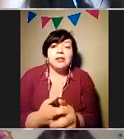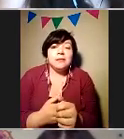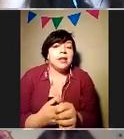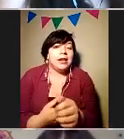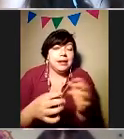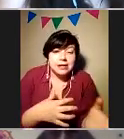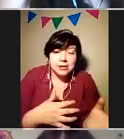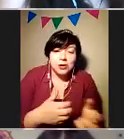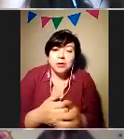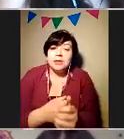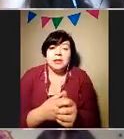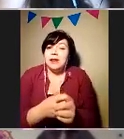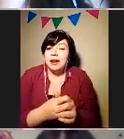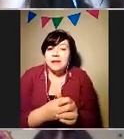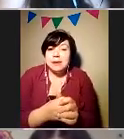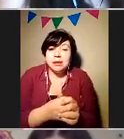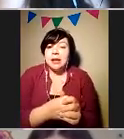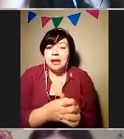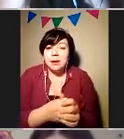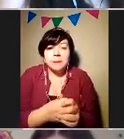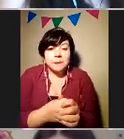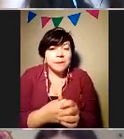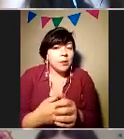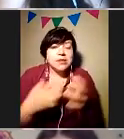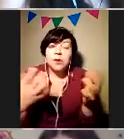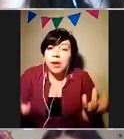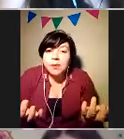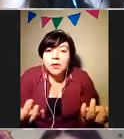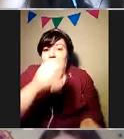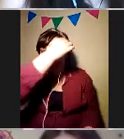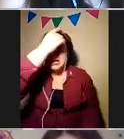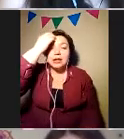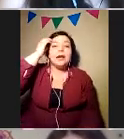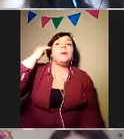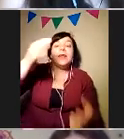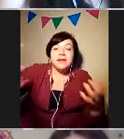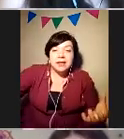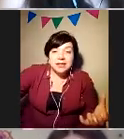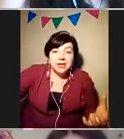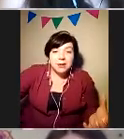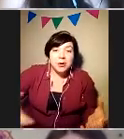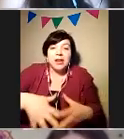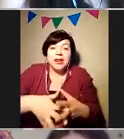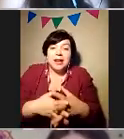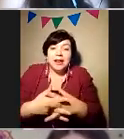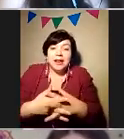Así que es necesario ir debatiendo a la vestimenta, cómo aseguramos que la gente pueda vestirse bien,